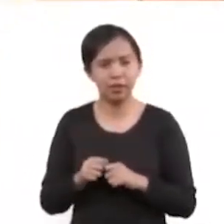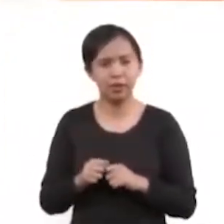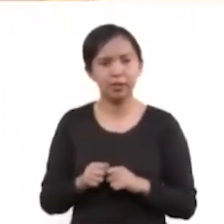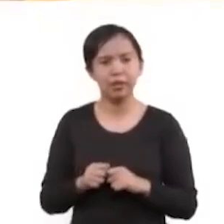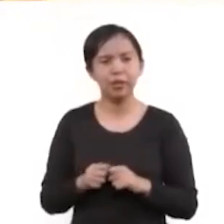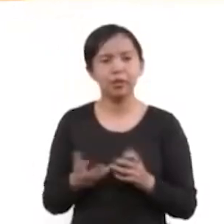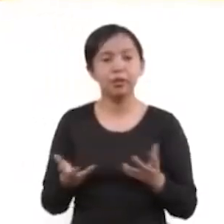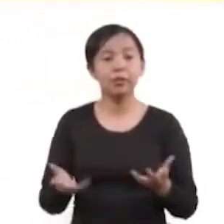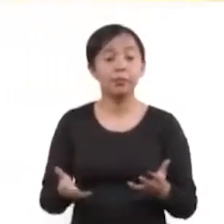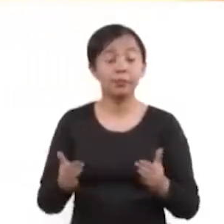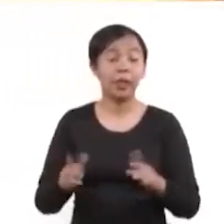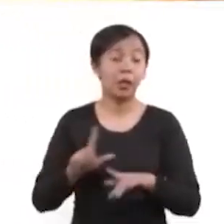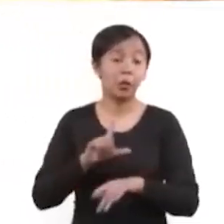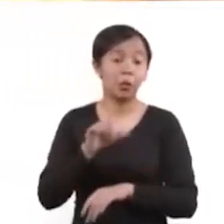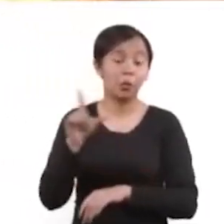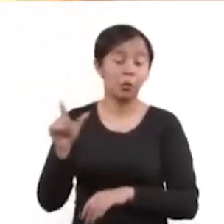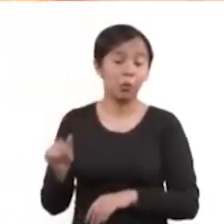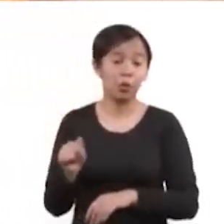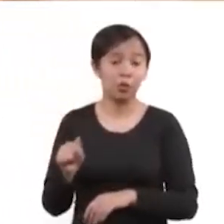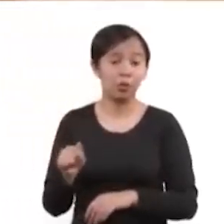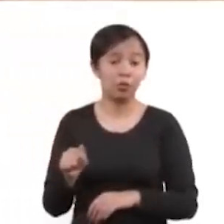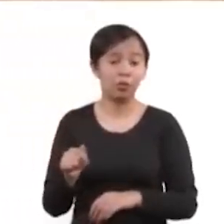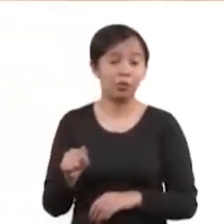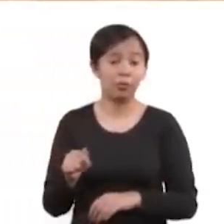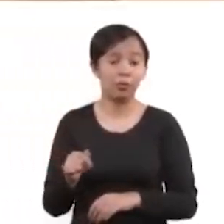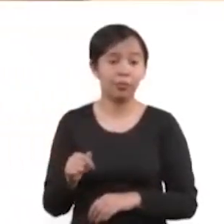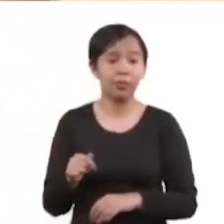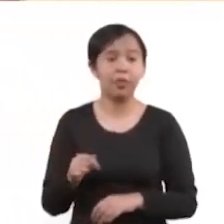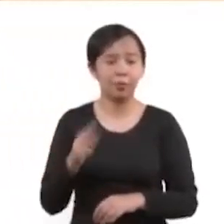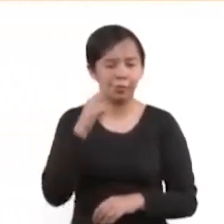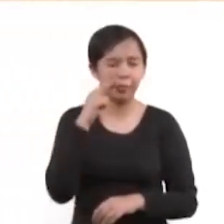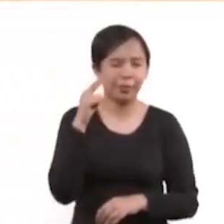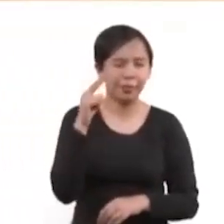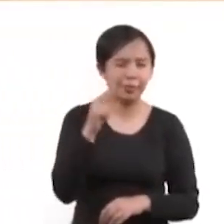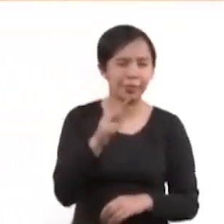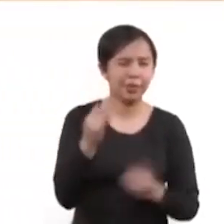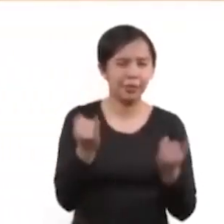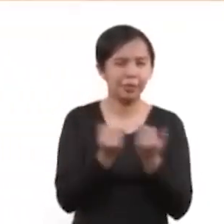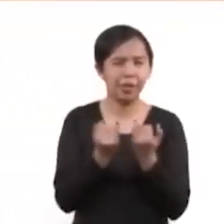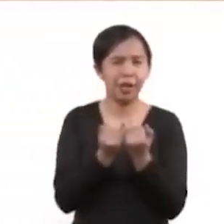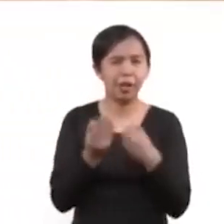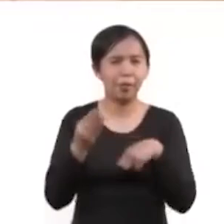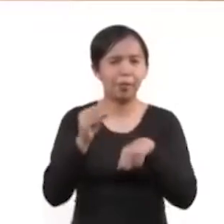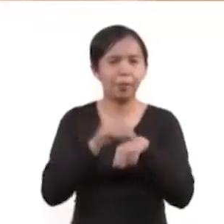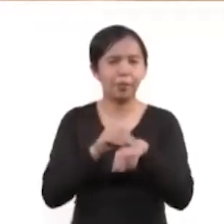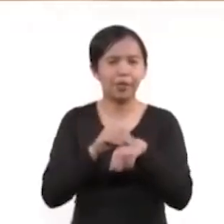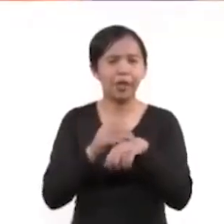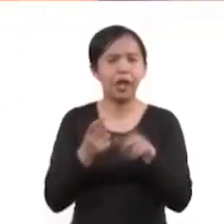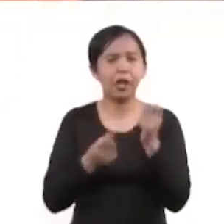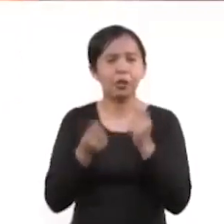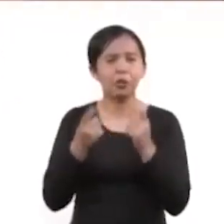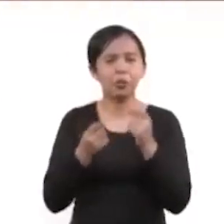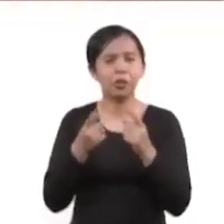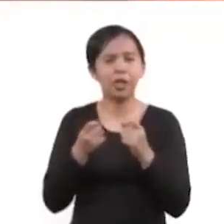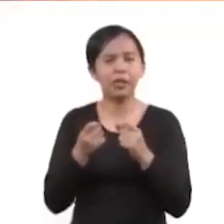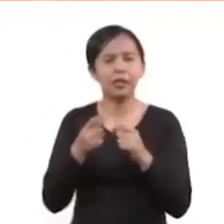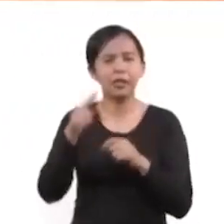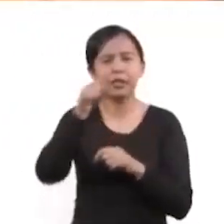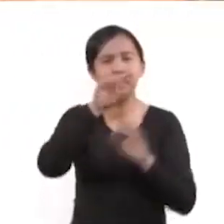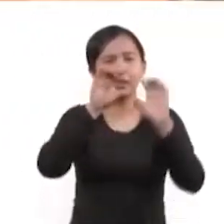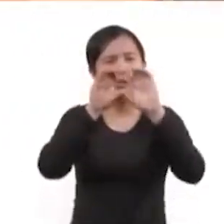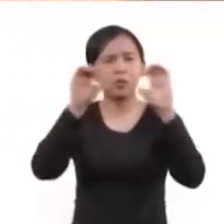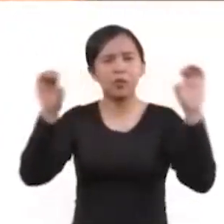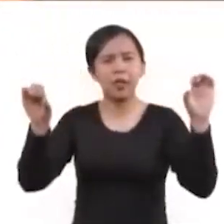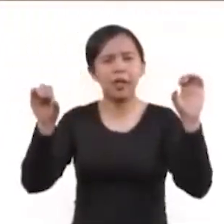y posterior a esto es que ya, y viene la parte de instalaciones, también lo que podemos observar es que hay instalaciones que ya sufrieron